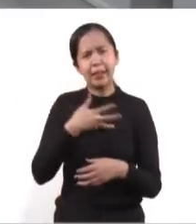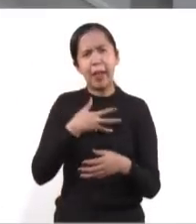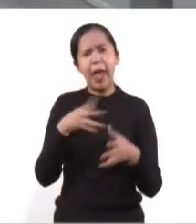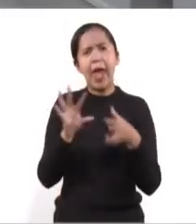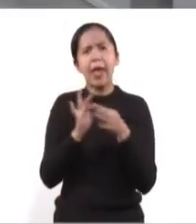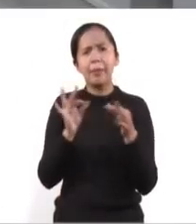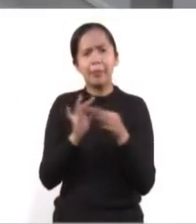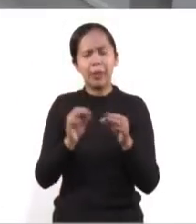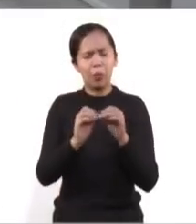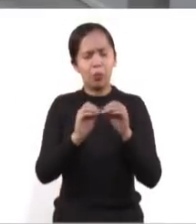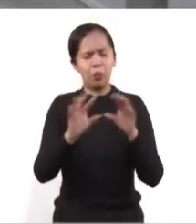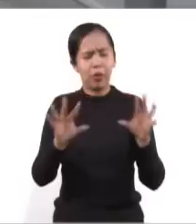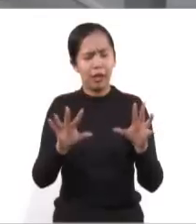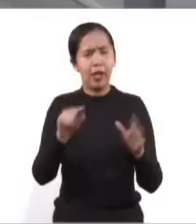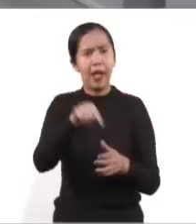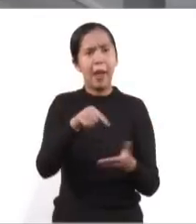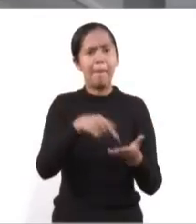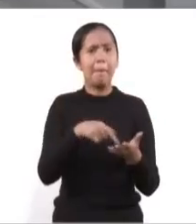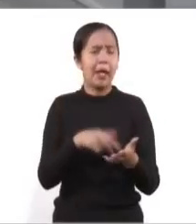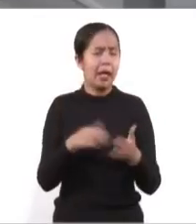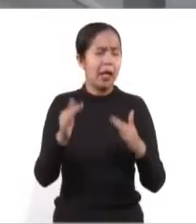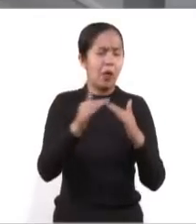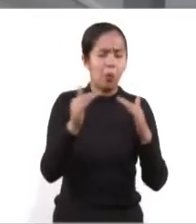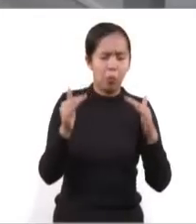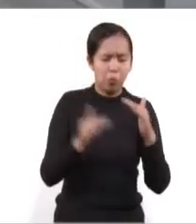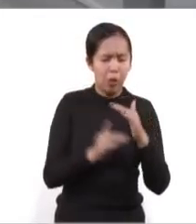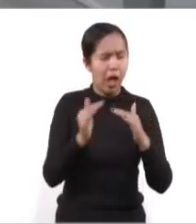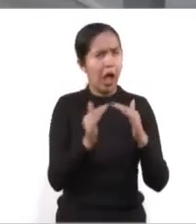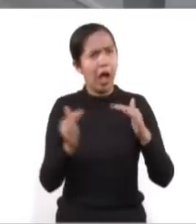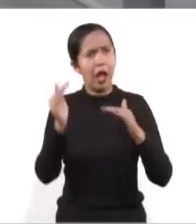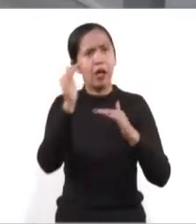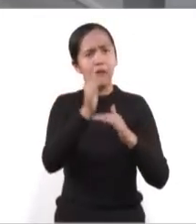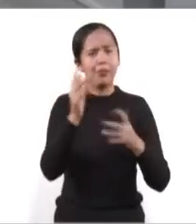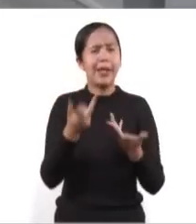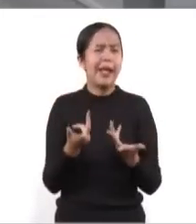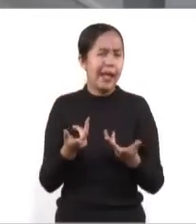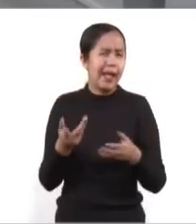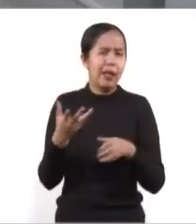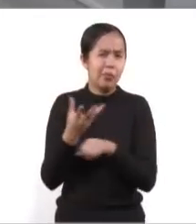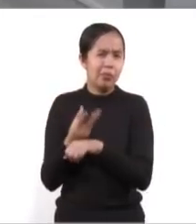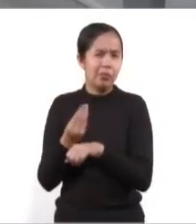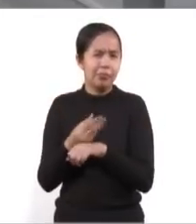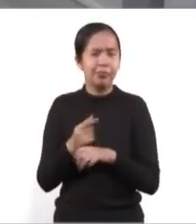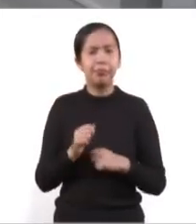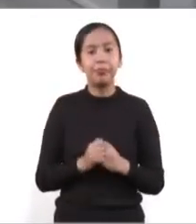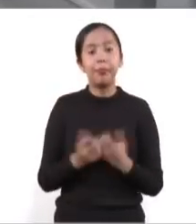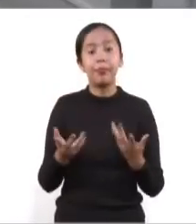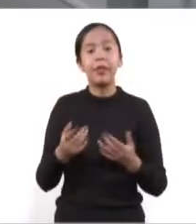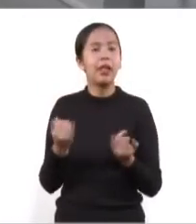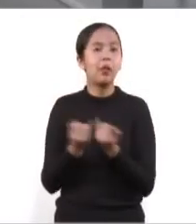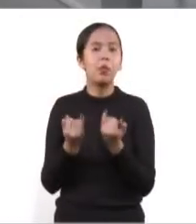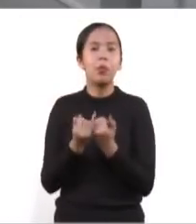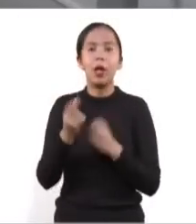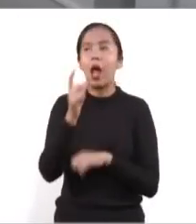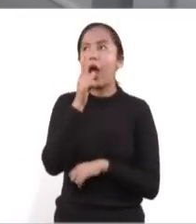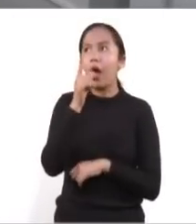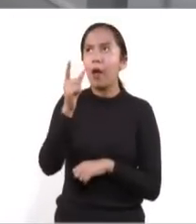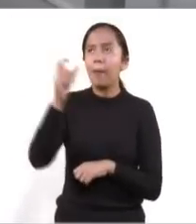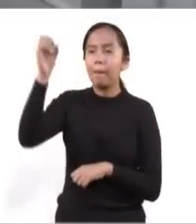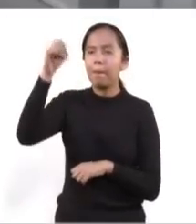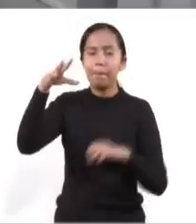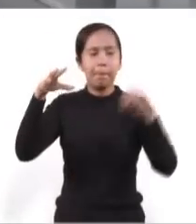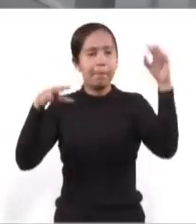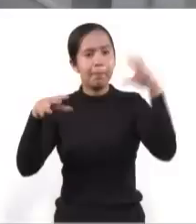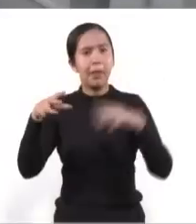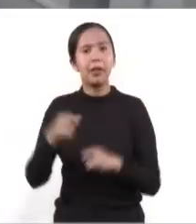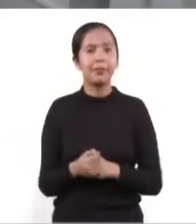de los buses, bus alto, bus bajo, que es el de respaldo, y para todos los servicios, como le comentaba, de alumbrado, de tracción